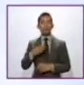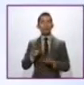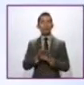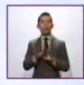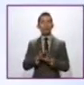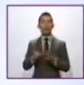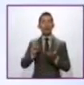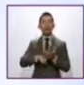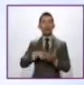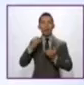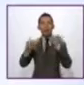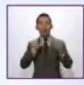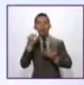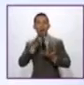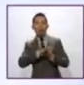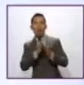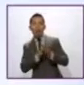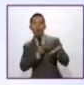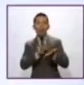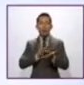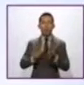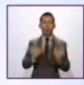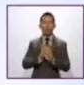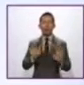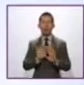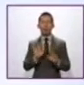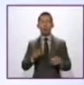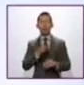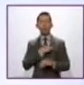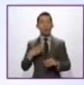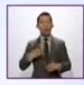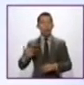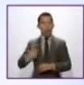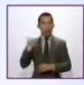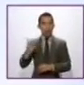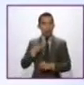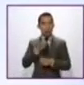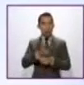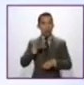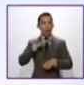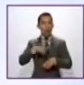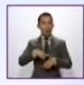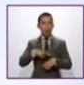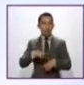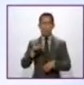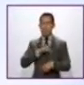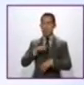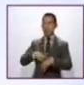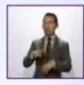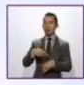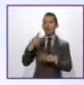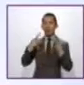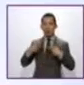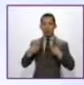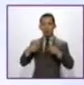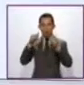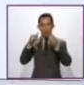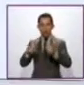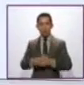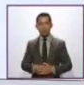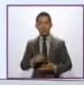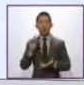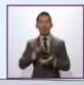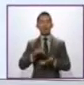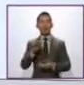ideas conspiratorias en contra de otros candidatos. Hay que aprovechar bien ese tiempo que no es de nosotros, es de los ciudadanos. Gracias.